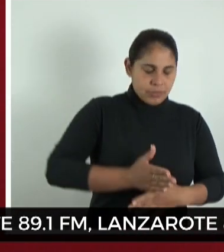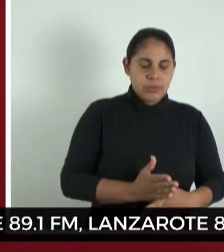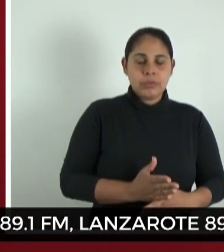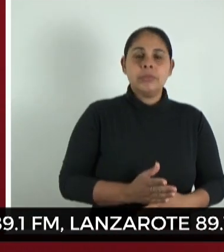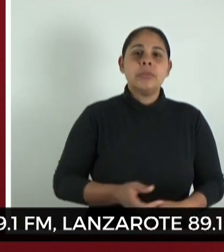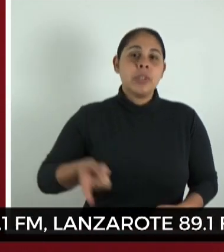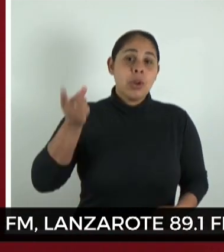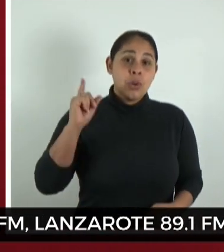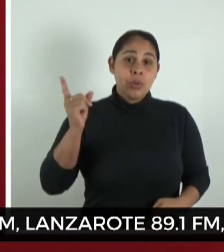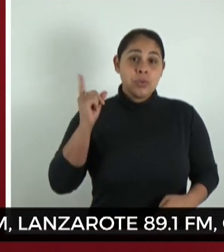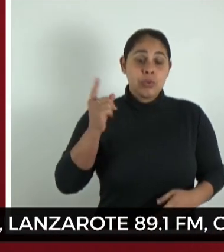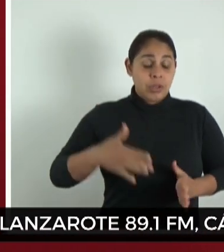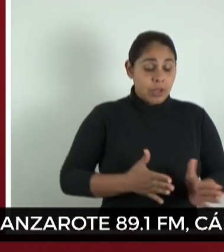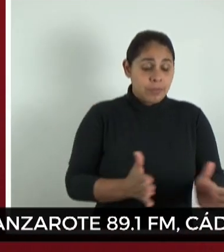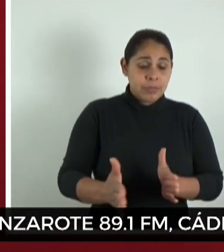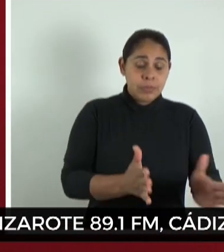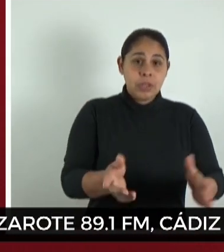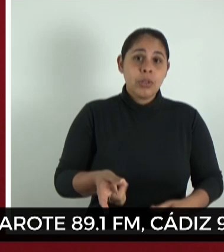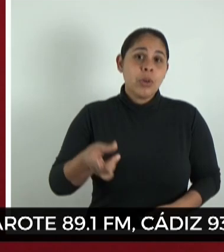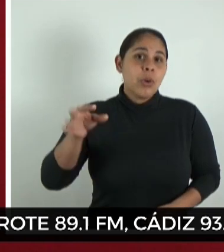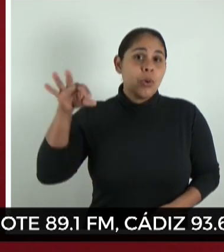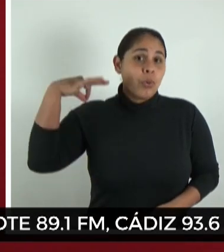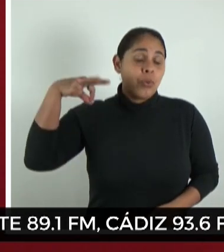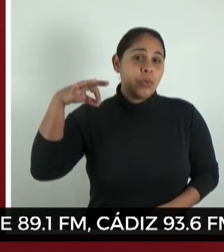Solo hay un camino a la salvación.